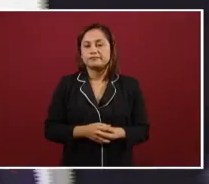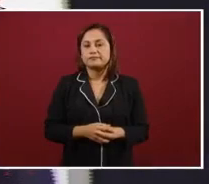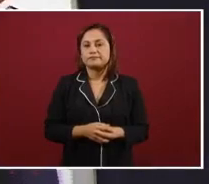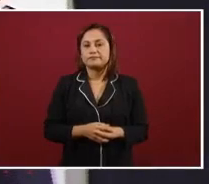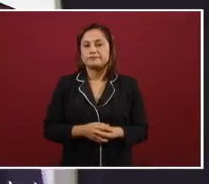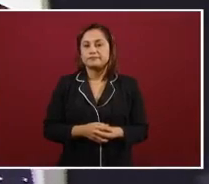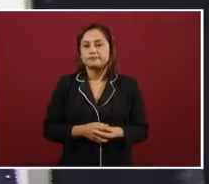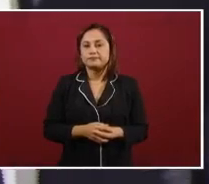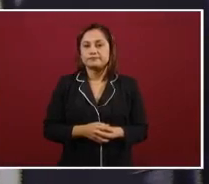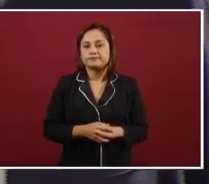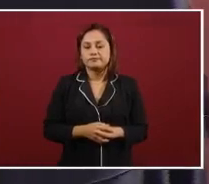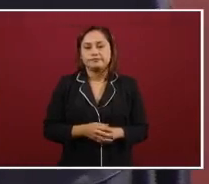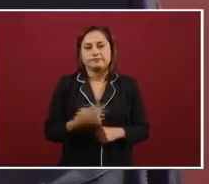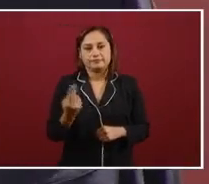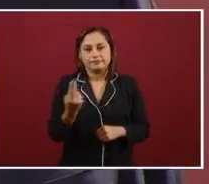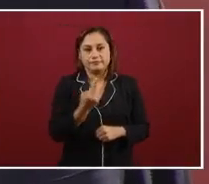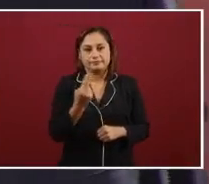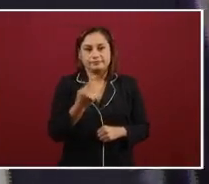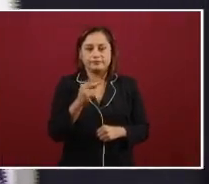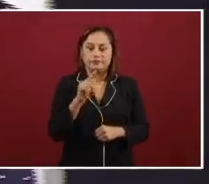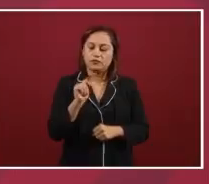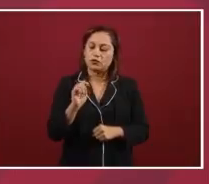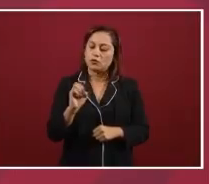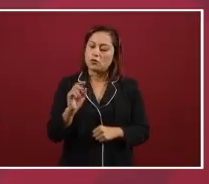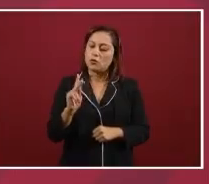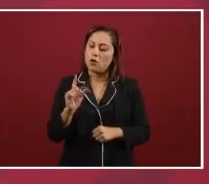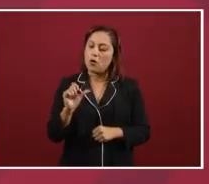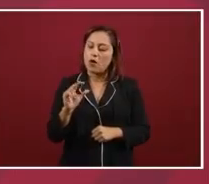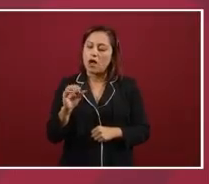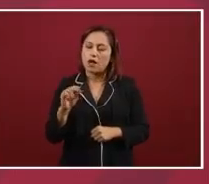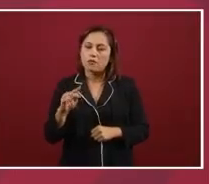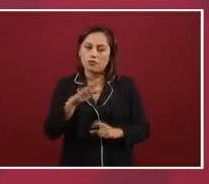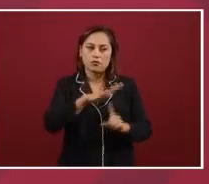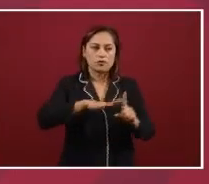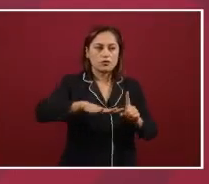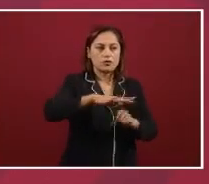que se cuide Topolobampo, que es